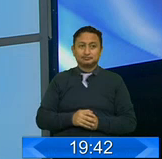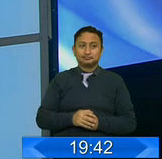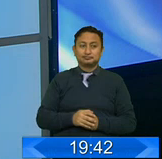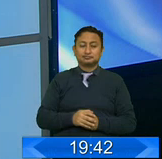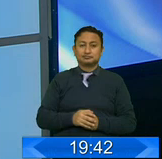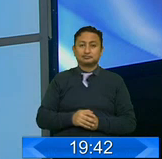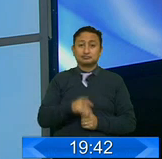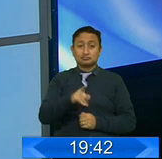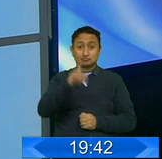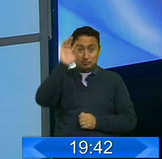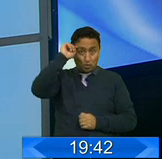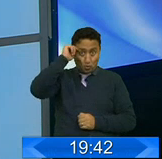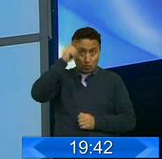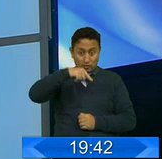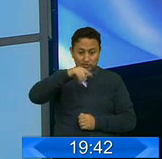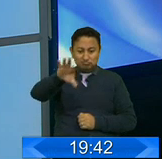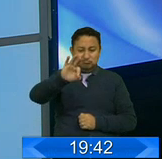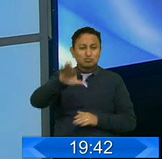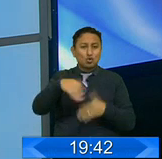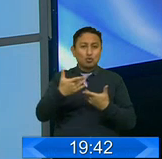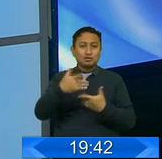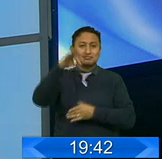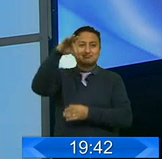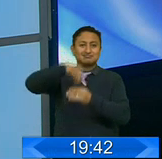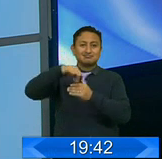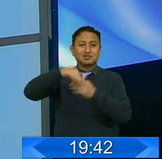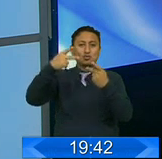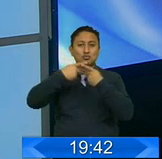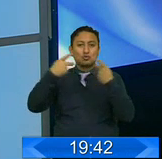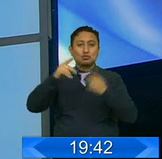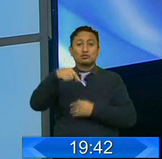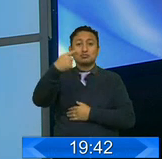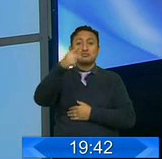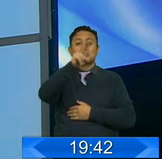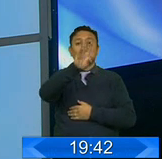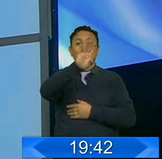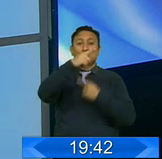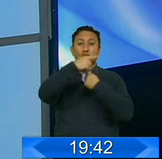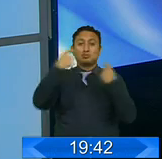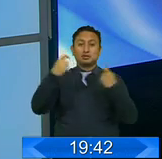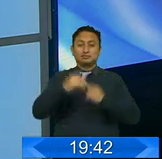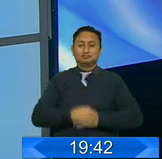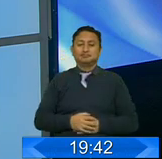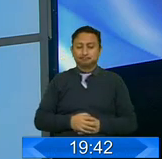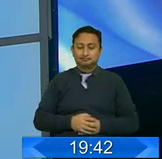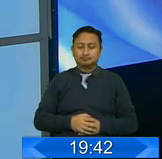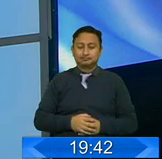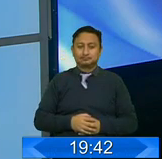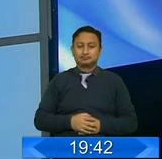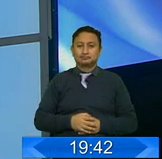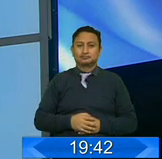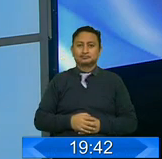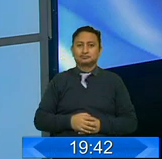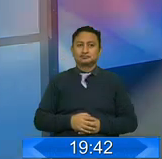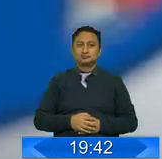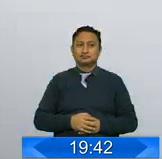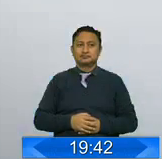Control Social. Su elección, recuerden, será por voto popular durante las elecciones del próximo 24 de marzo.